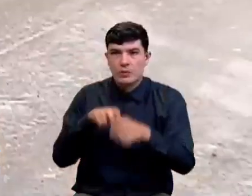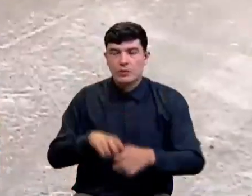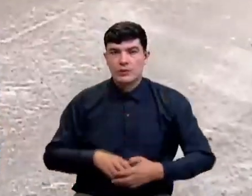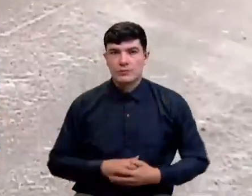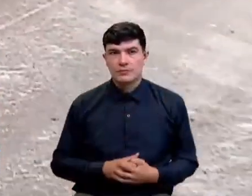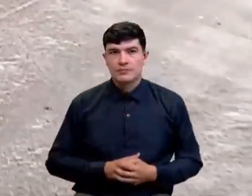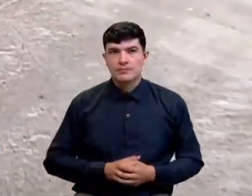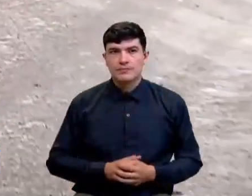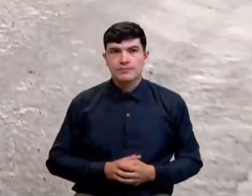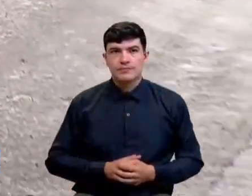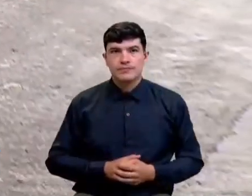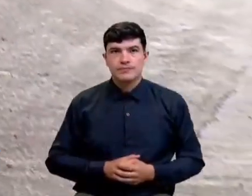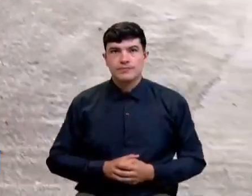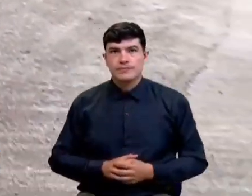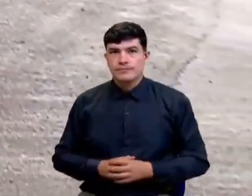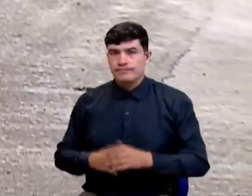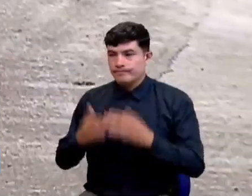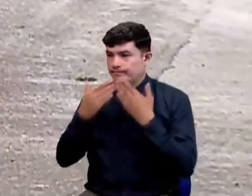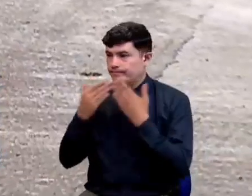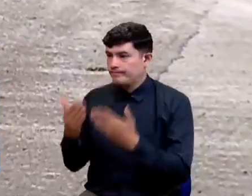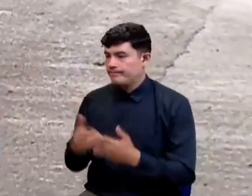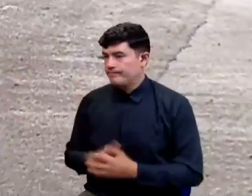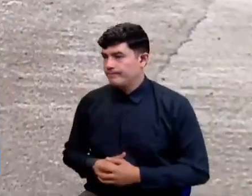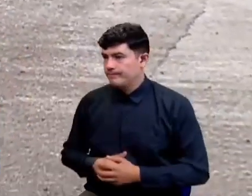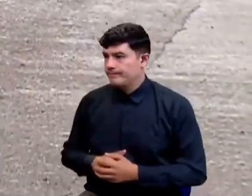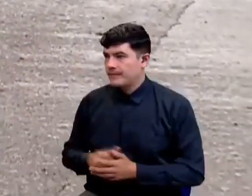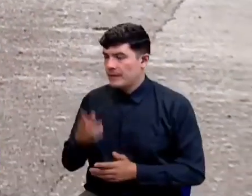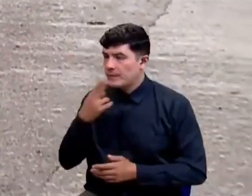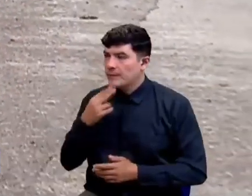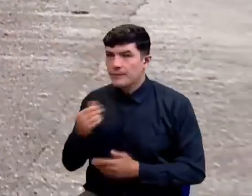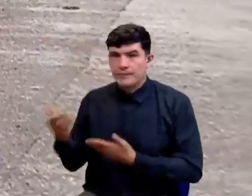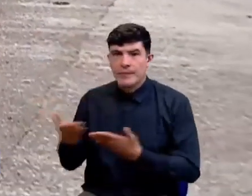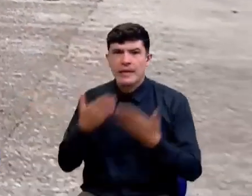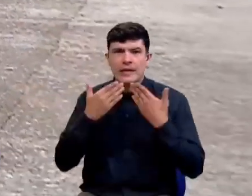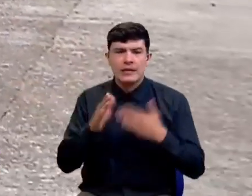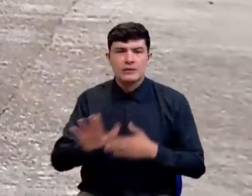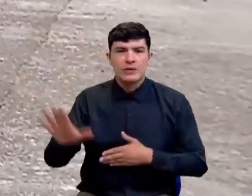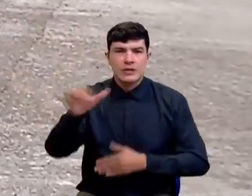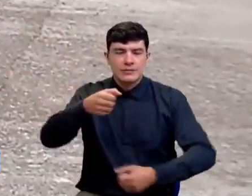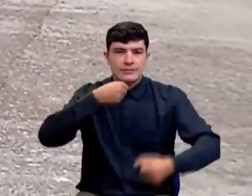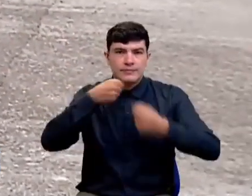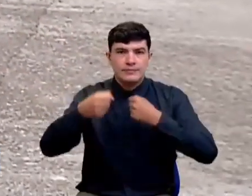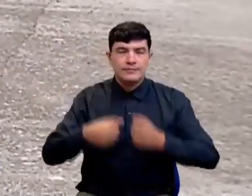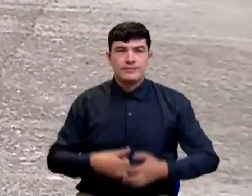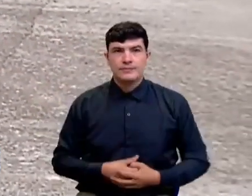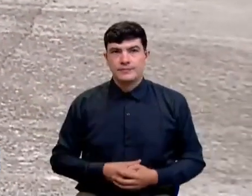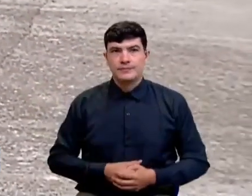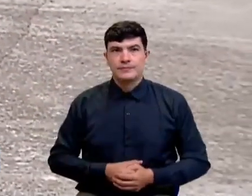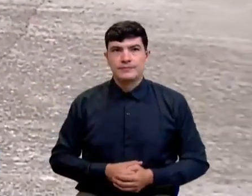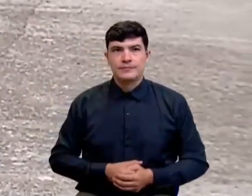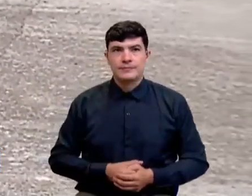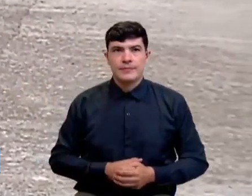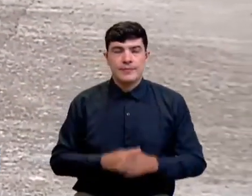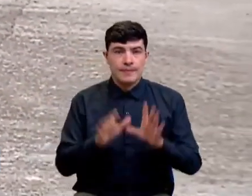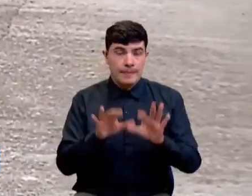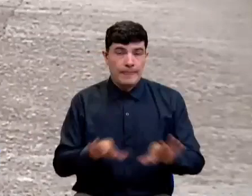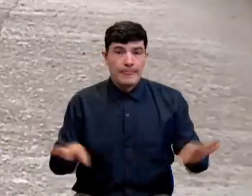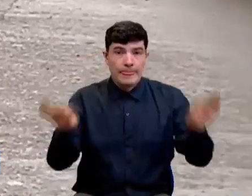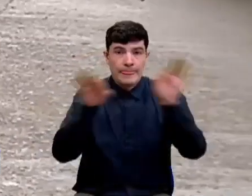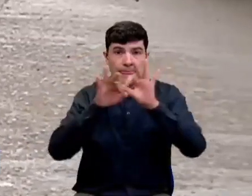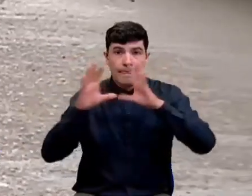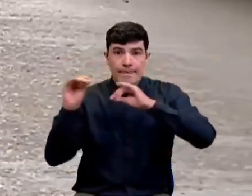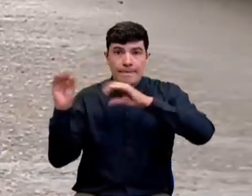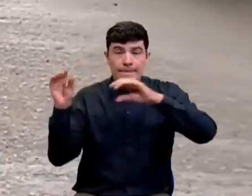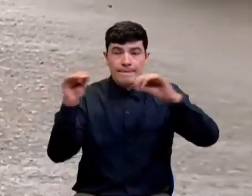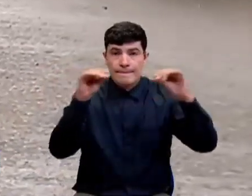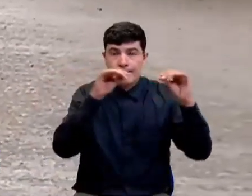carril. Muchísimas gracias, mayor, por habernos acompañado. Usted es muy amable. No, gracias a ustedes por el espacio. Vamos a hablar también de un importante